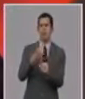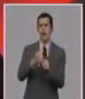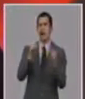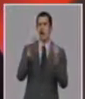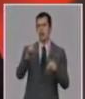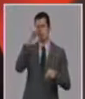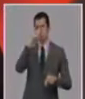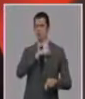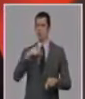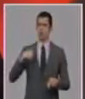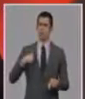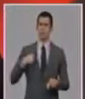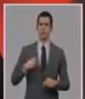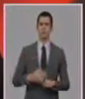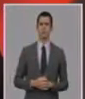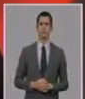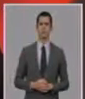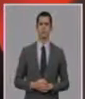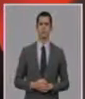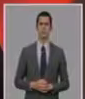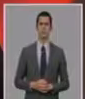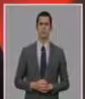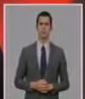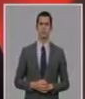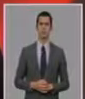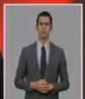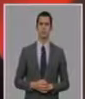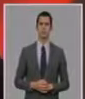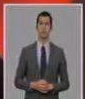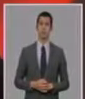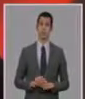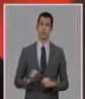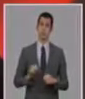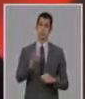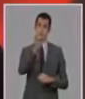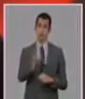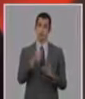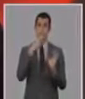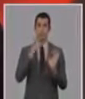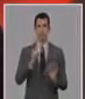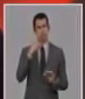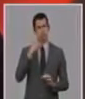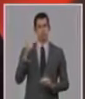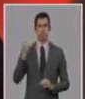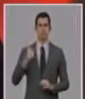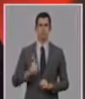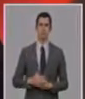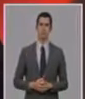provincia para el tratamiento a los pacientes que quedan con secuelas de la COVID-19, así que veámoslo.